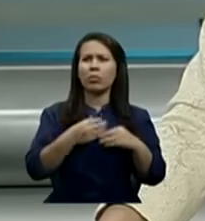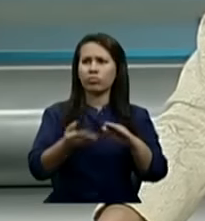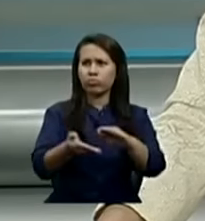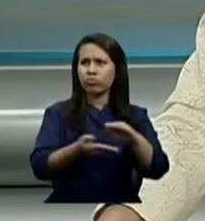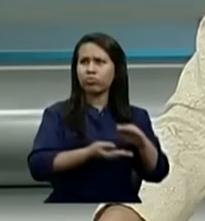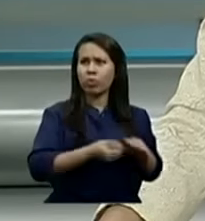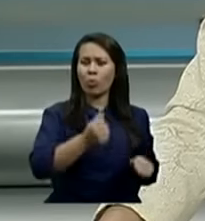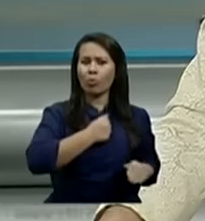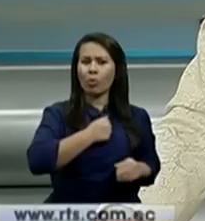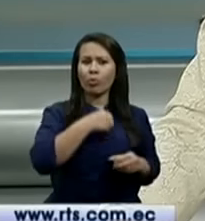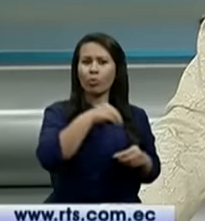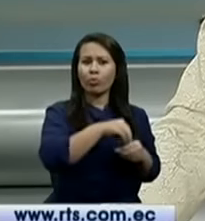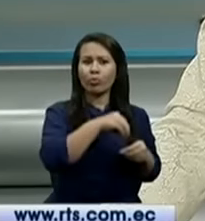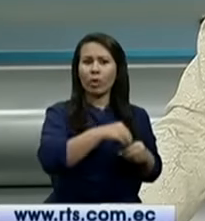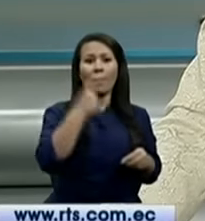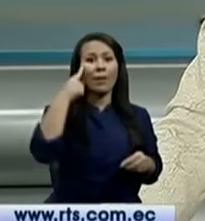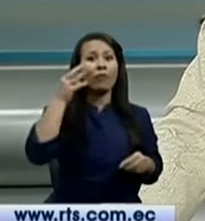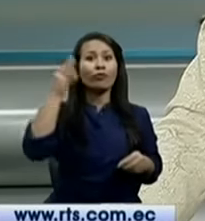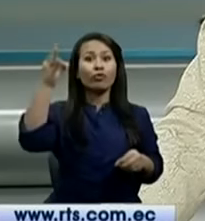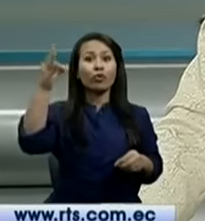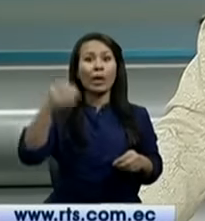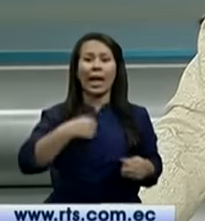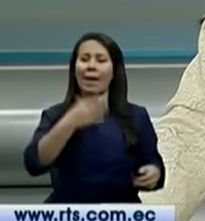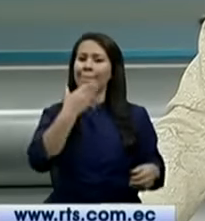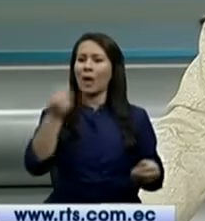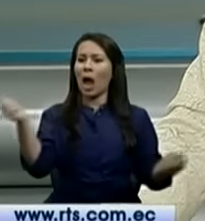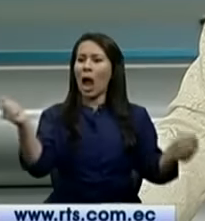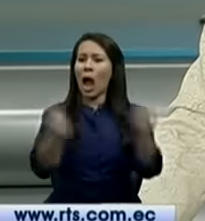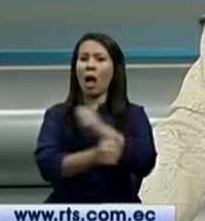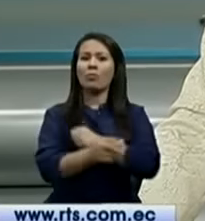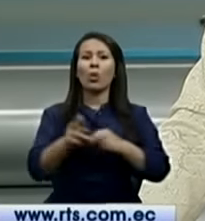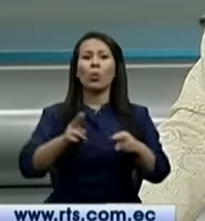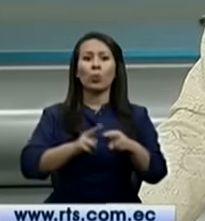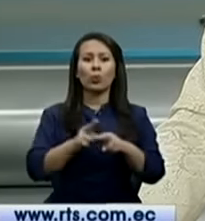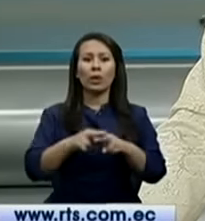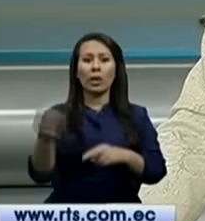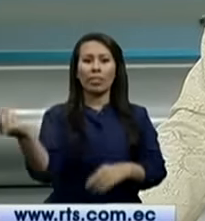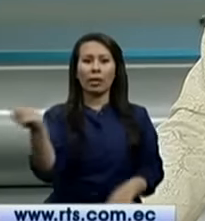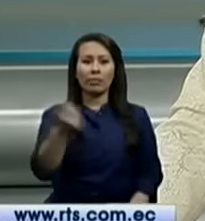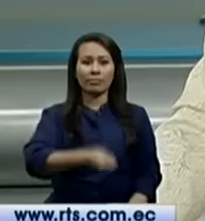sea reemplazado por las utilidades de las empresas y la salida de divisas.